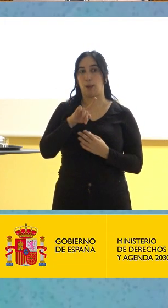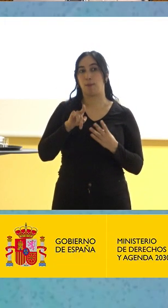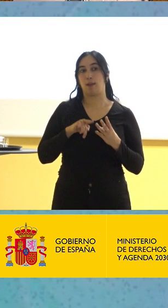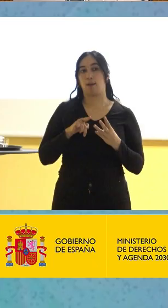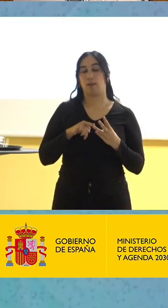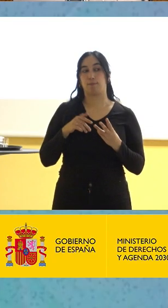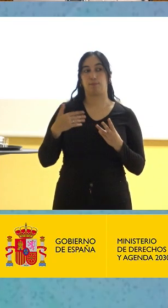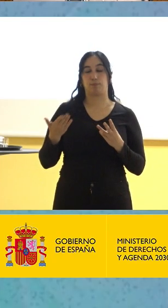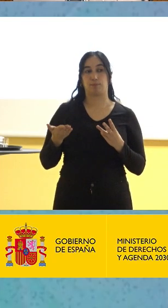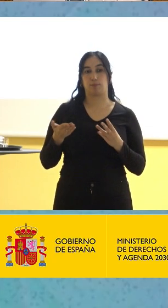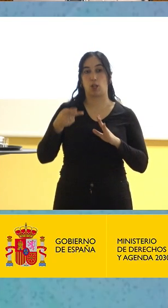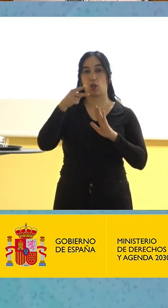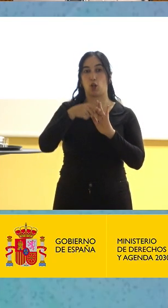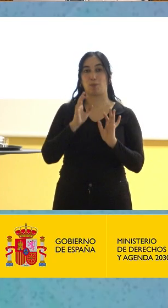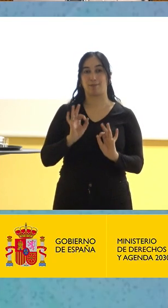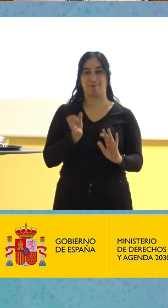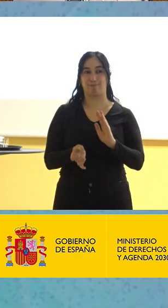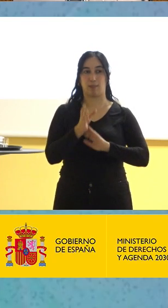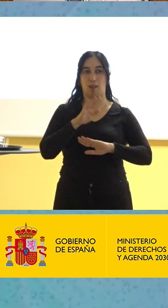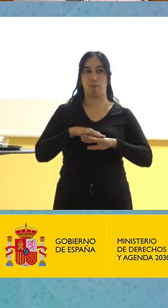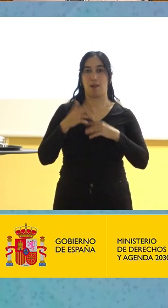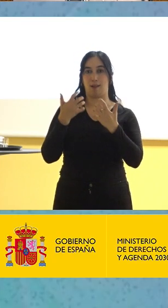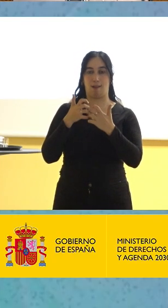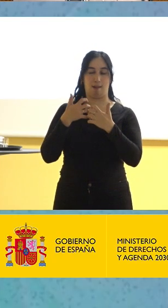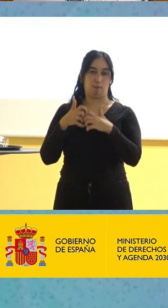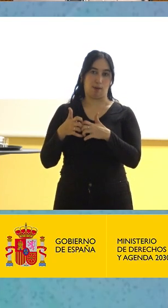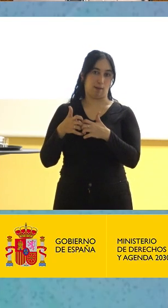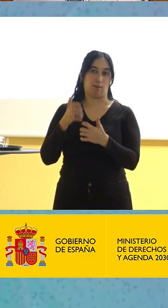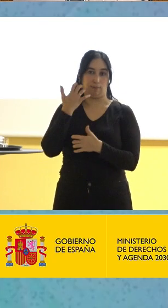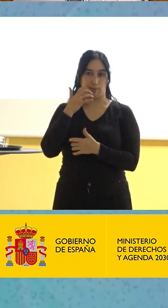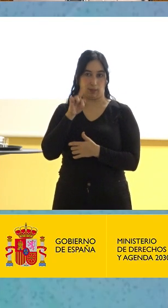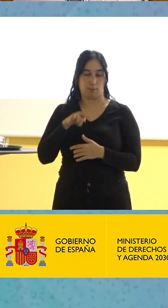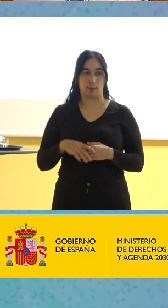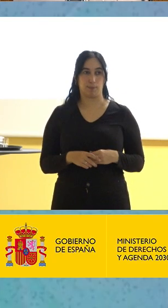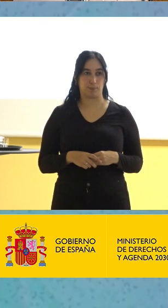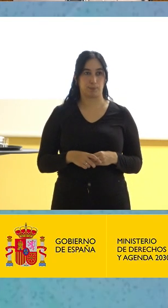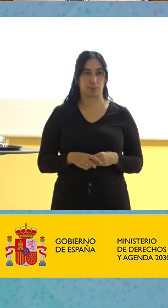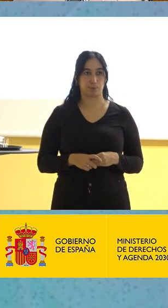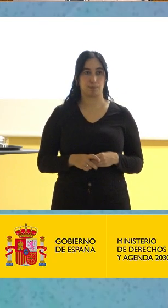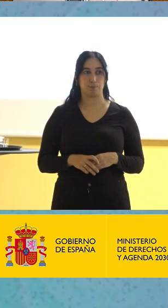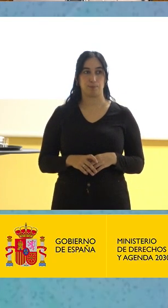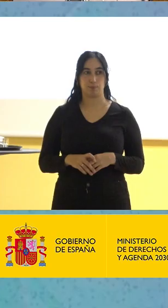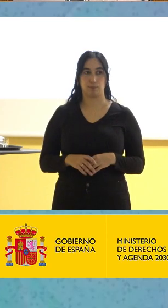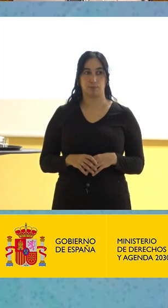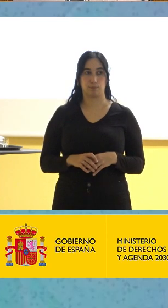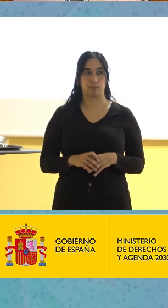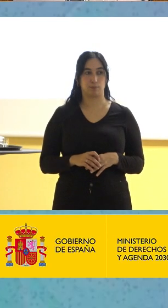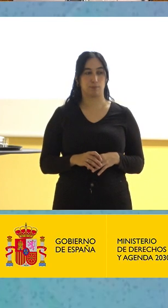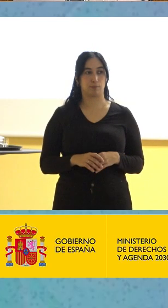establecer esas regulaciones específicas para los dispositivos huérfanos, ¿vale?